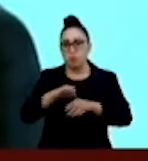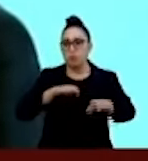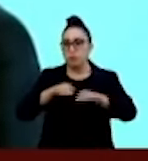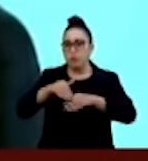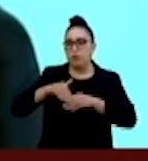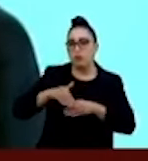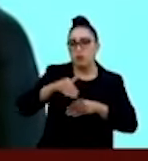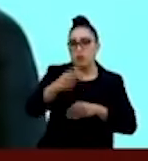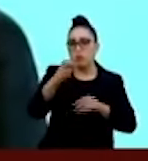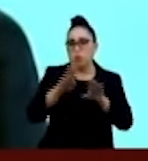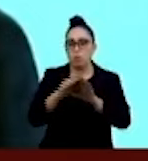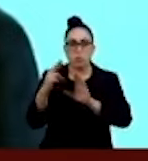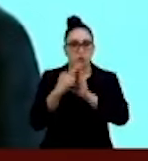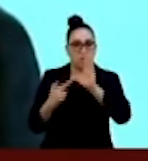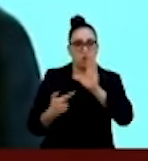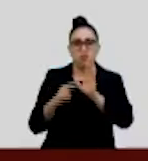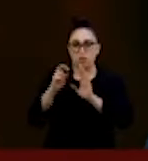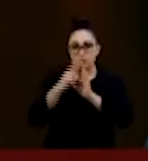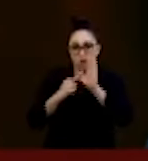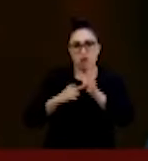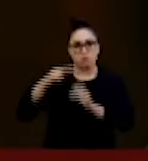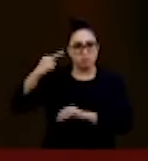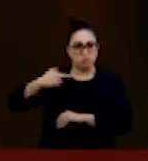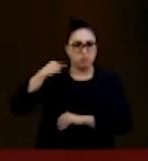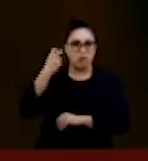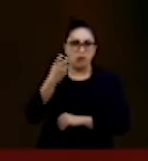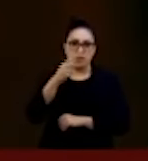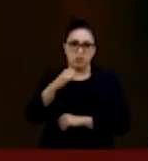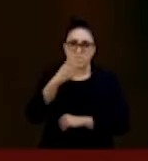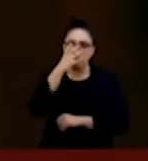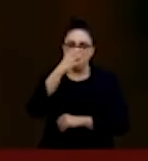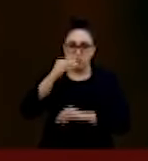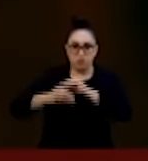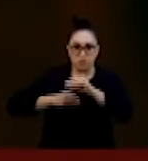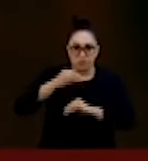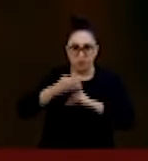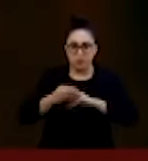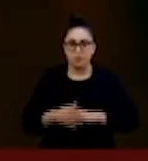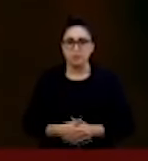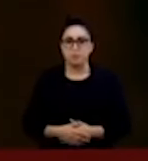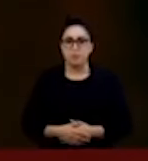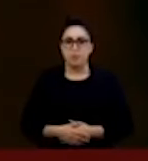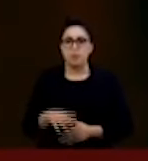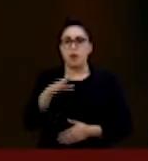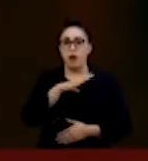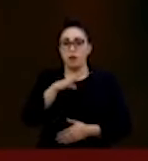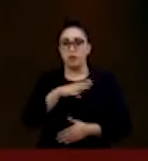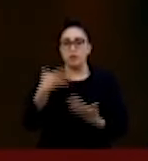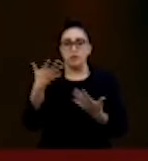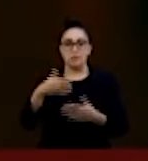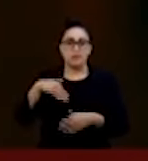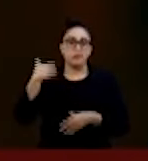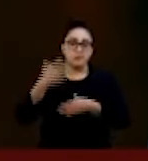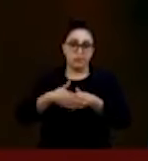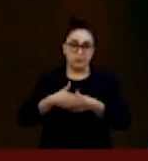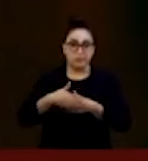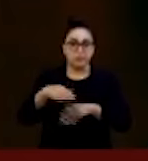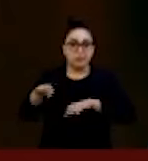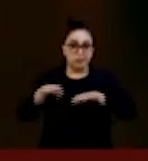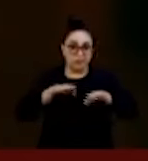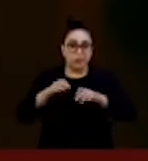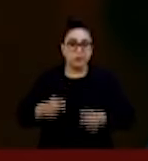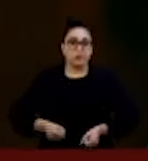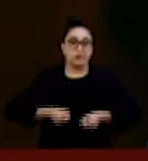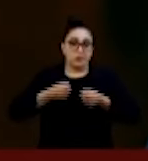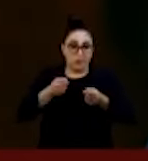regla en esta comisión tenemos retos enormes yo los quiero hoy